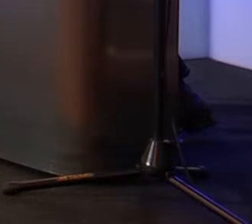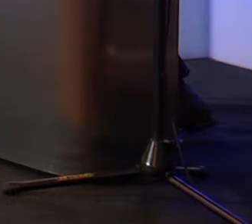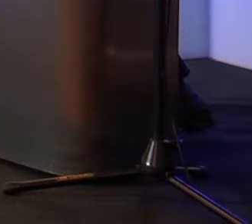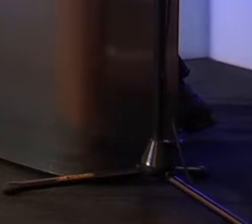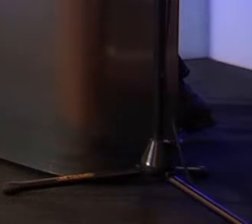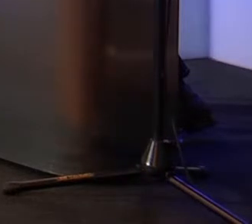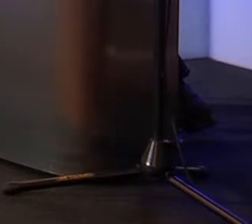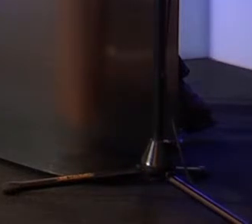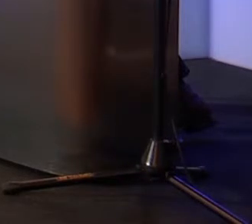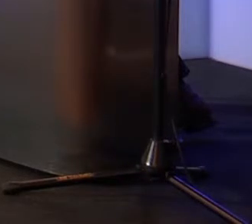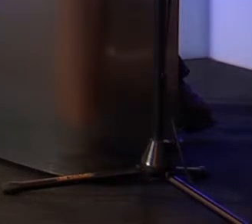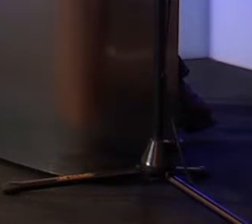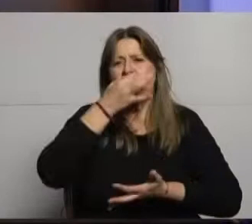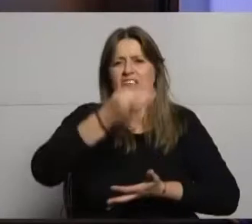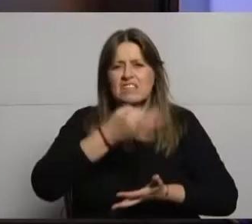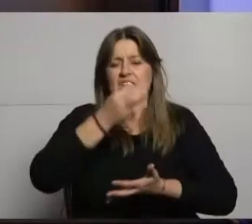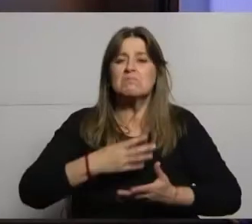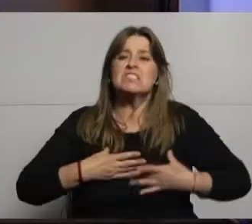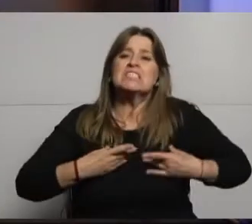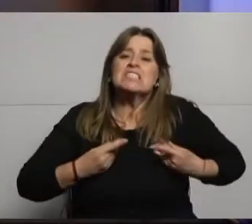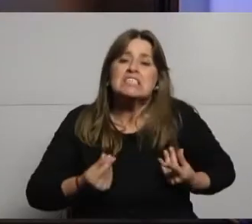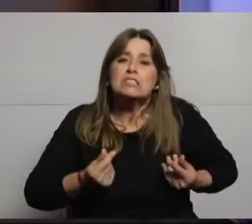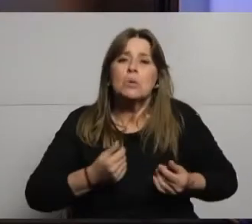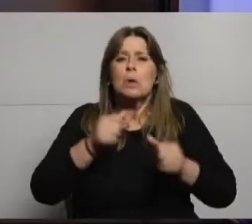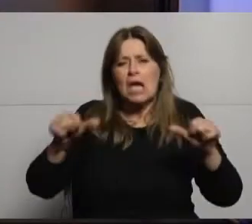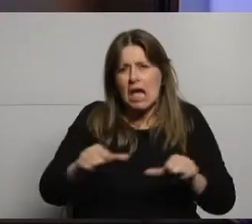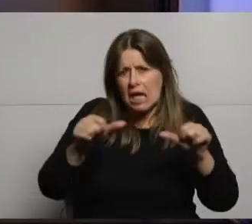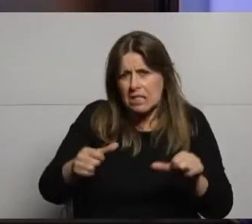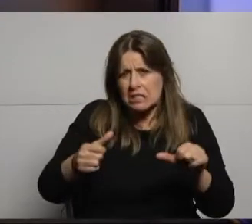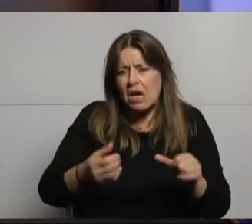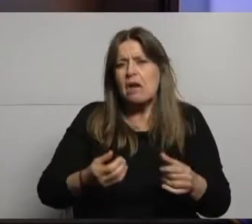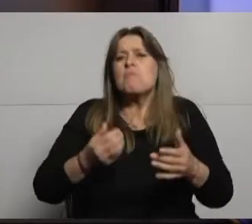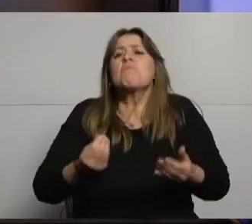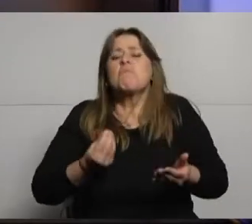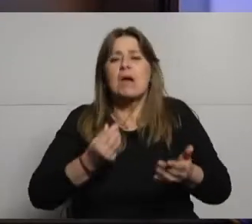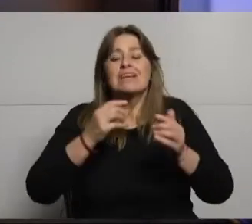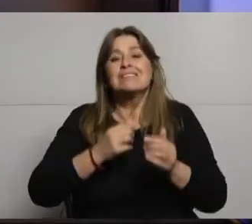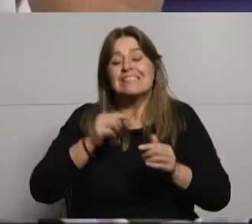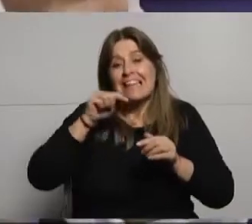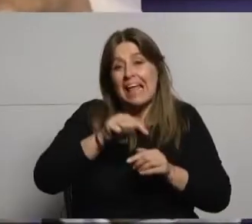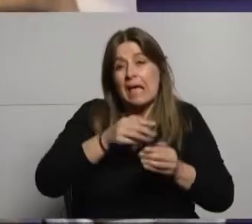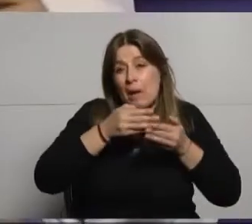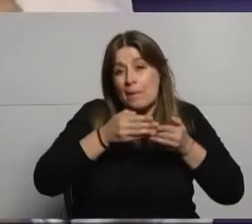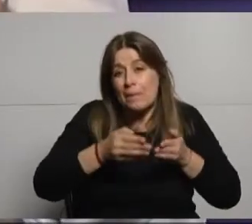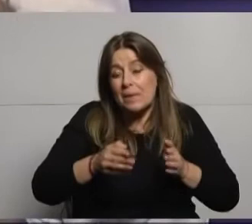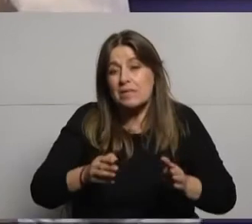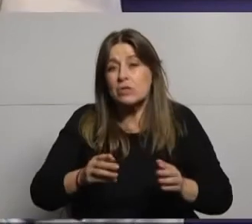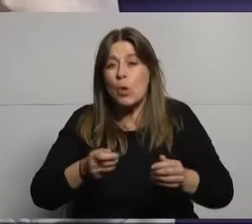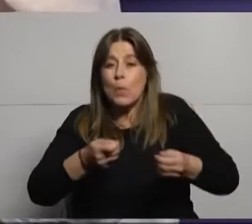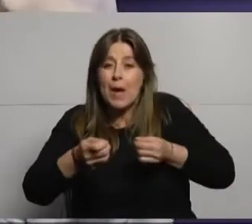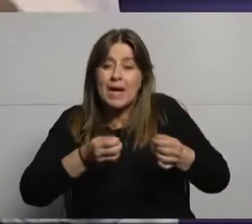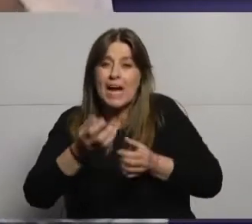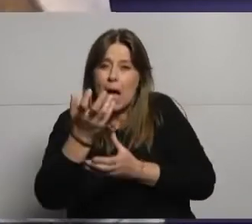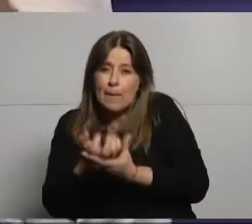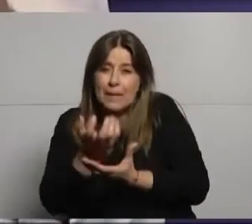información sobre la situación o decir, tengo tal síntoma, qué tengo que hacer, etcétera. Y a partir de ahí, bueno, se hizo todo un manejo. La aplicación